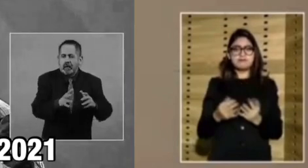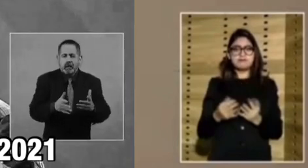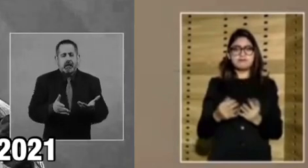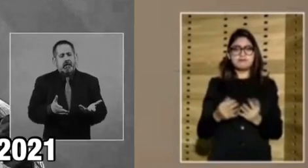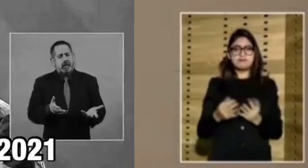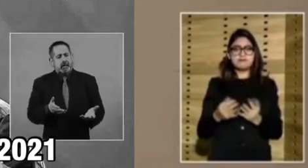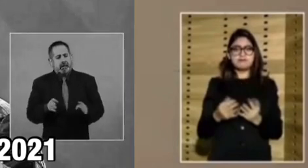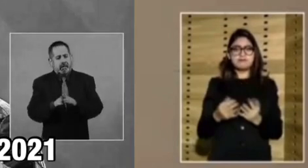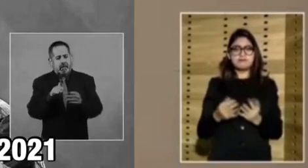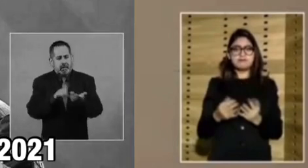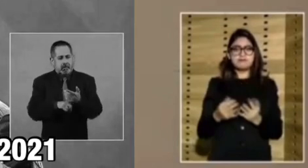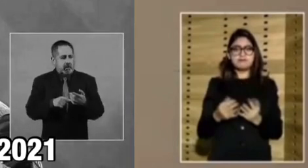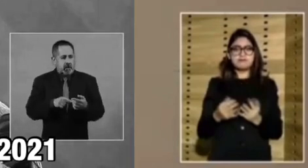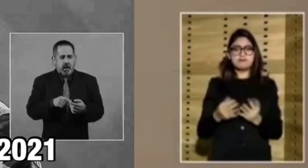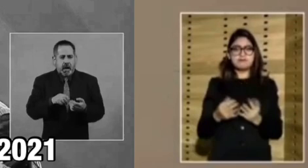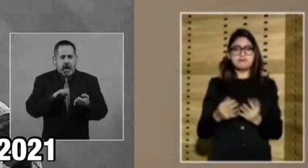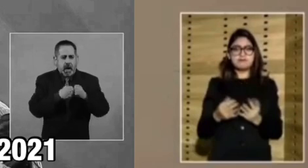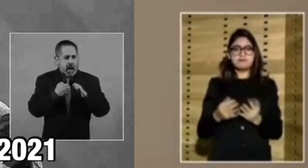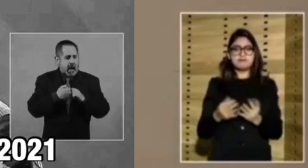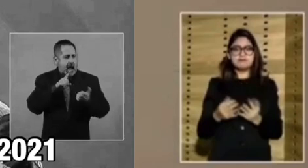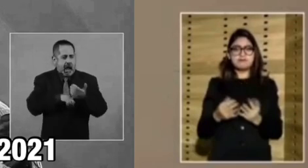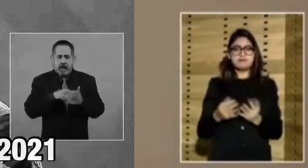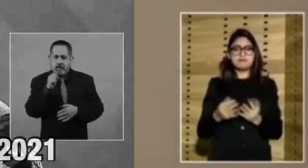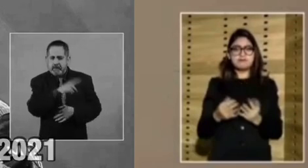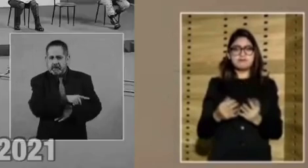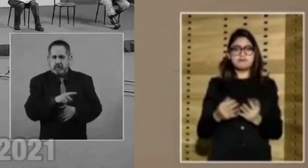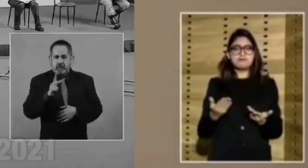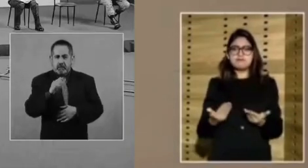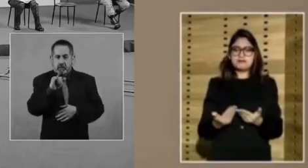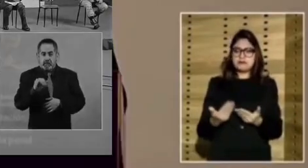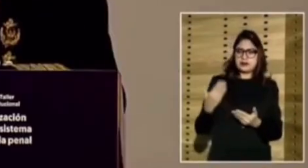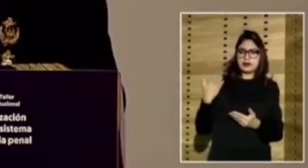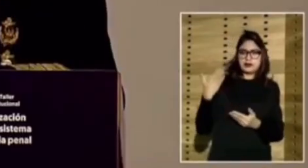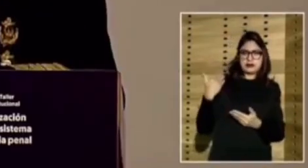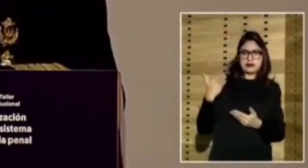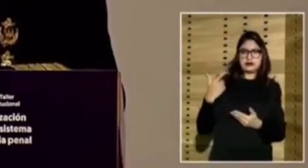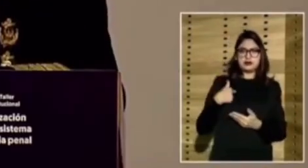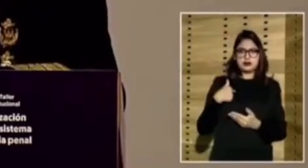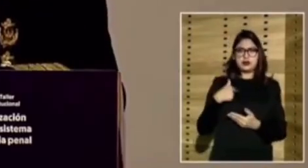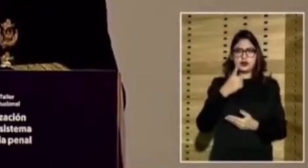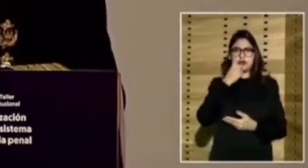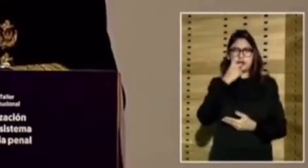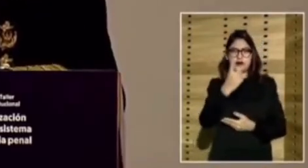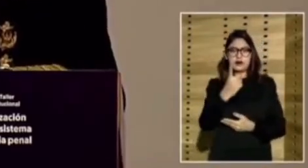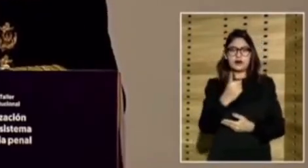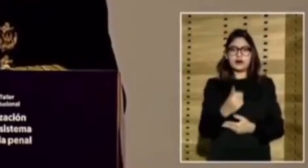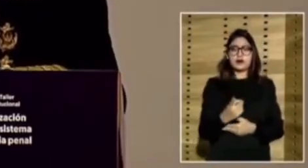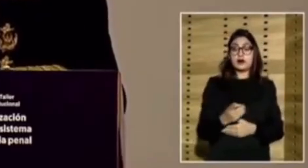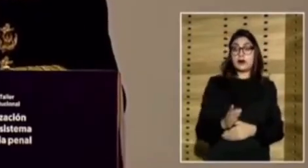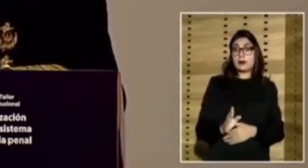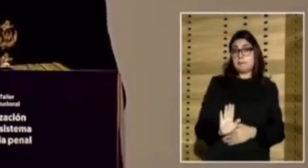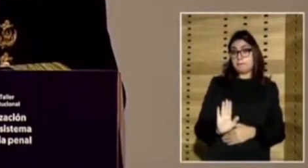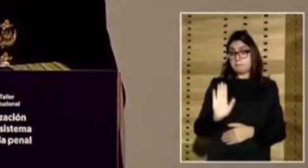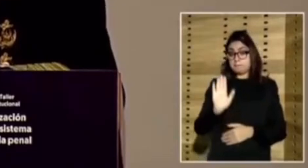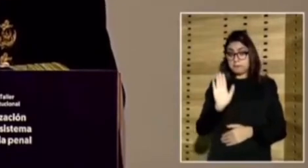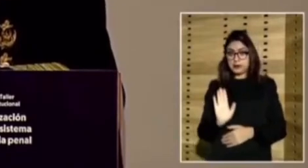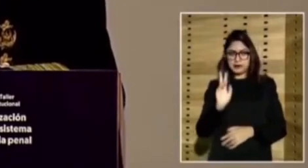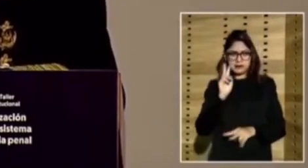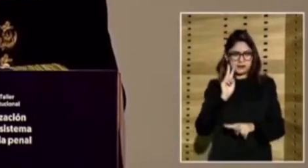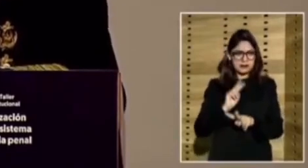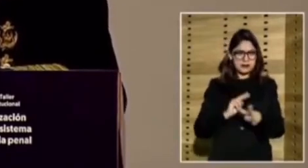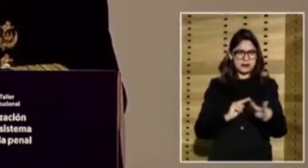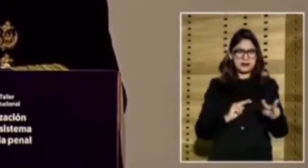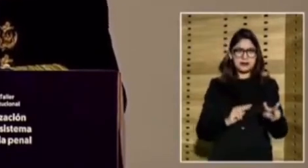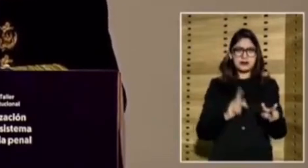parece ser que el enemigo lo tenemos en el poder judicial no en donde dije que parece ser que